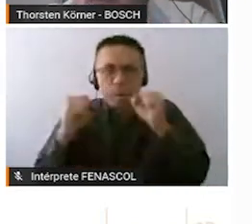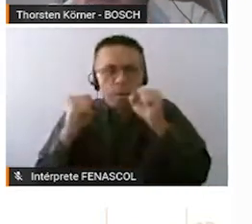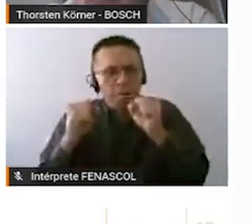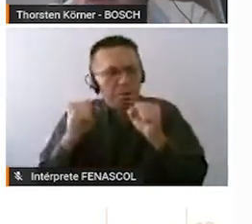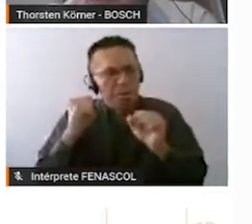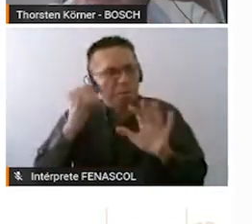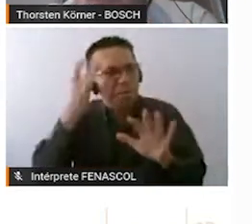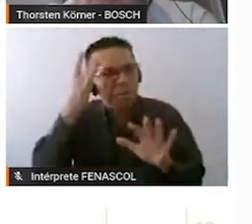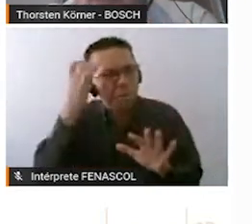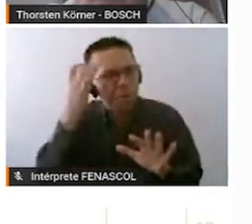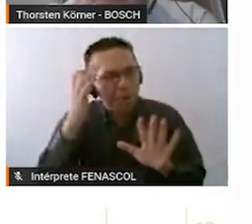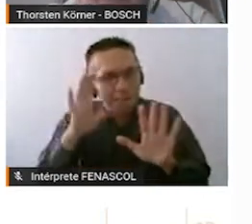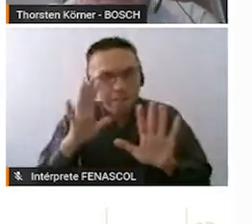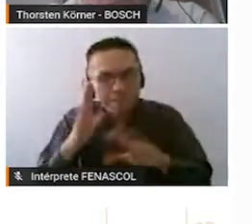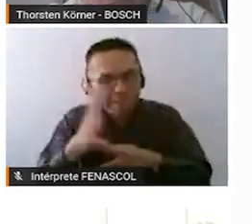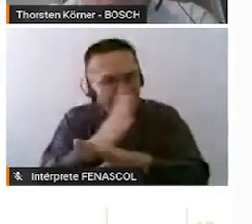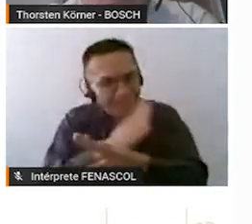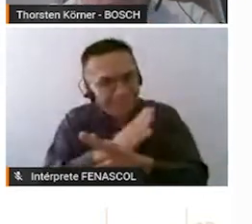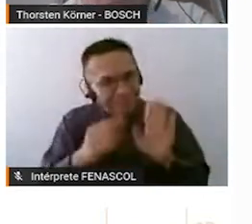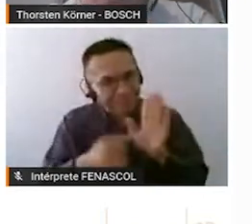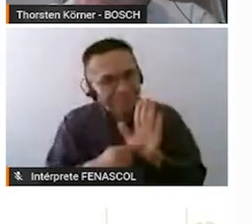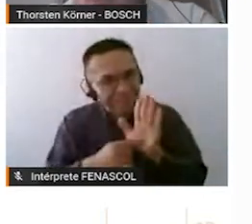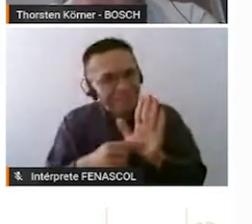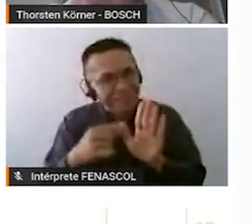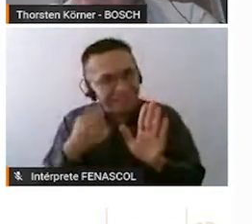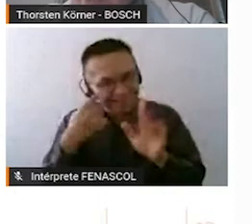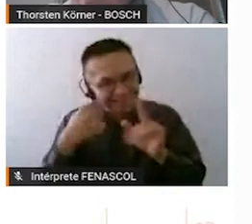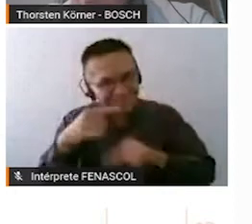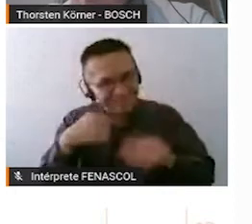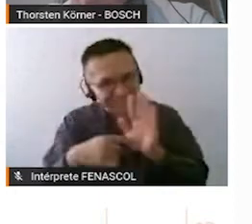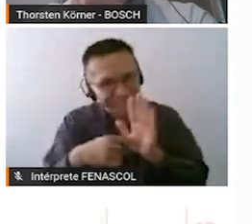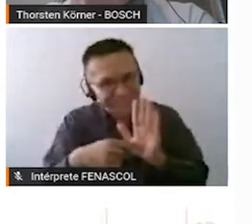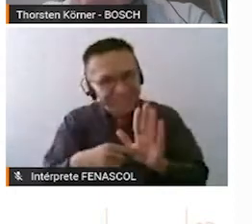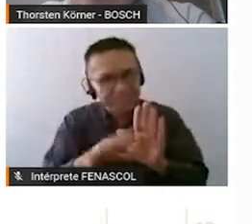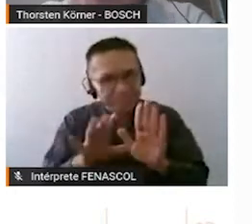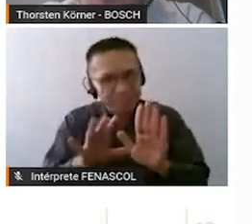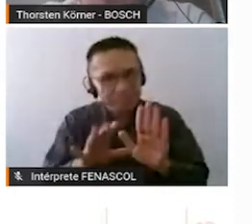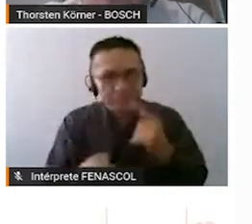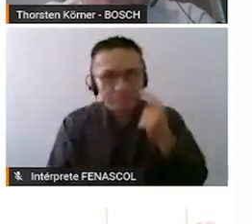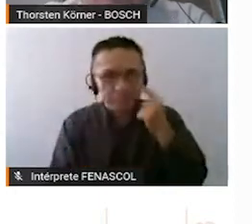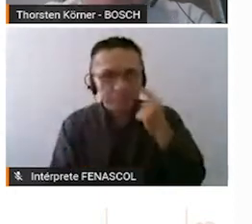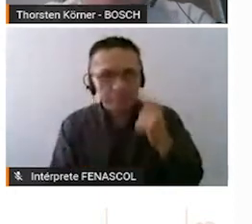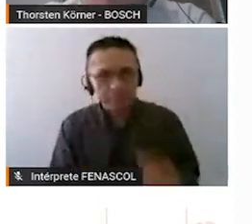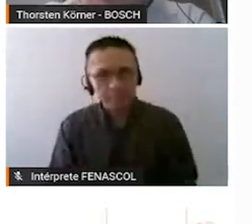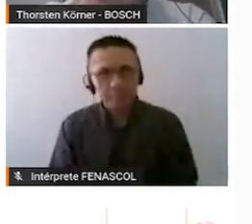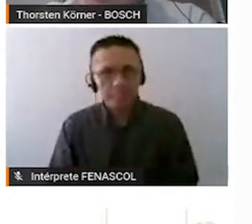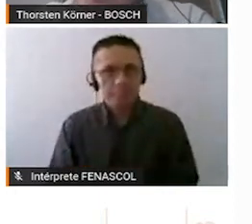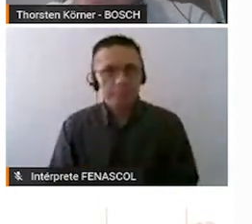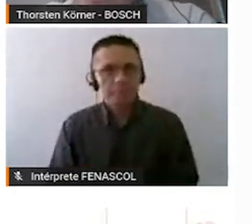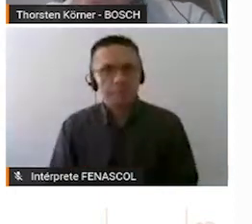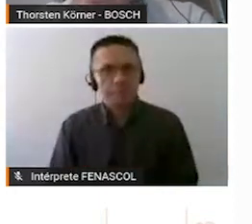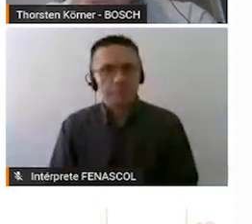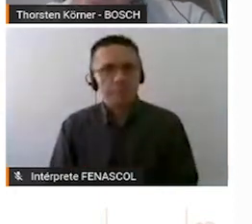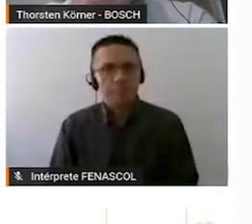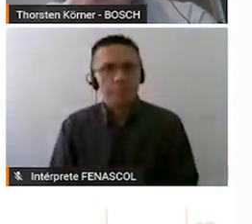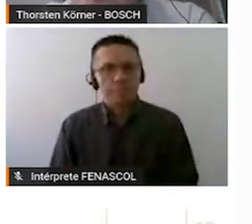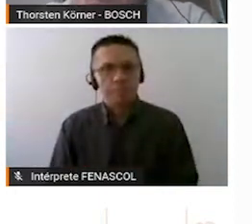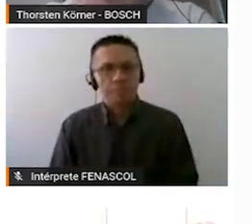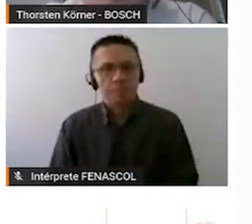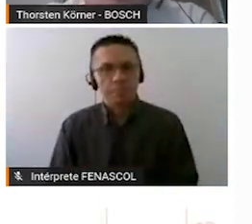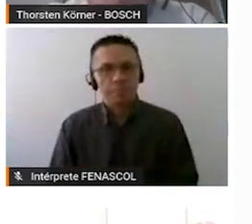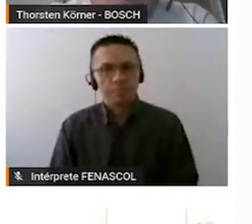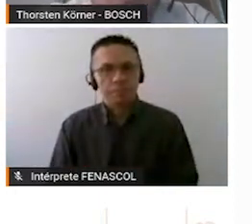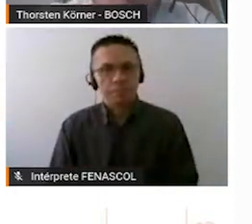a la diapositiva de hace unos minutos, si miramos en la parte tecnológica, vamos a ver